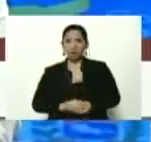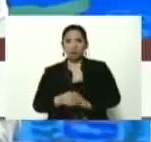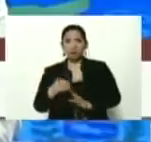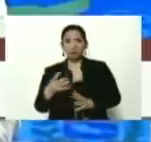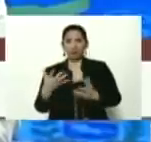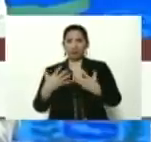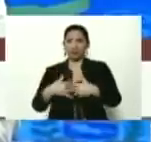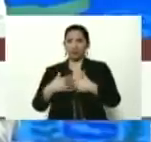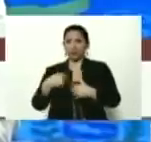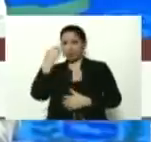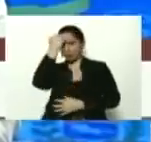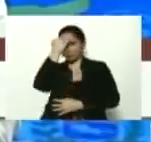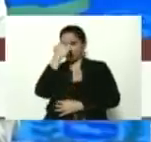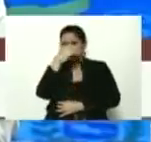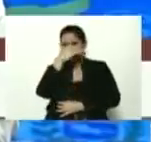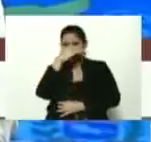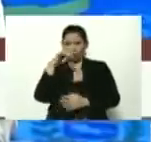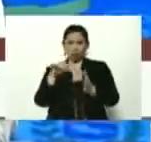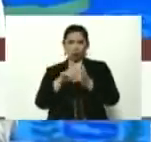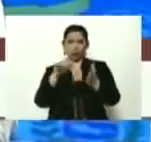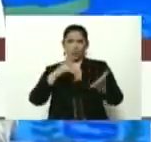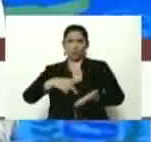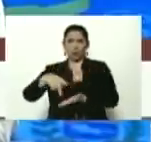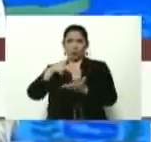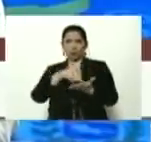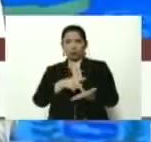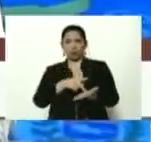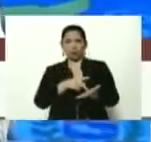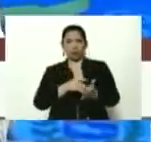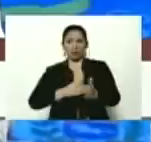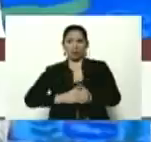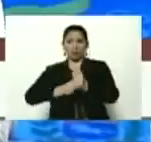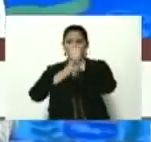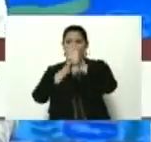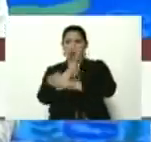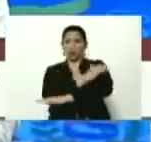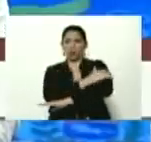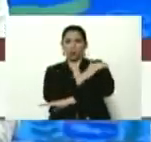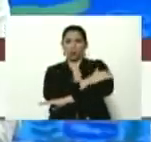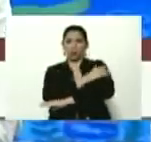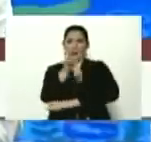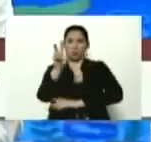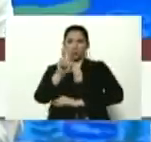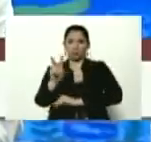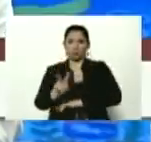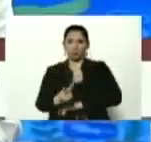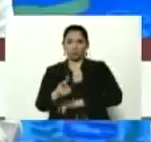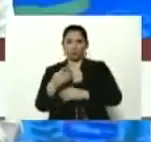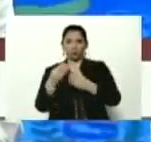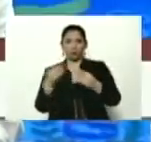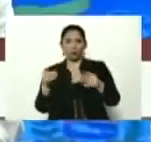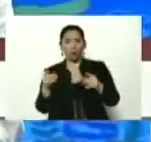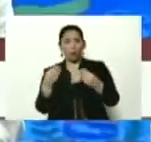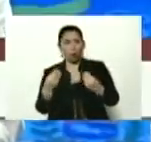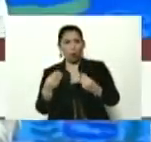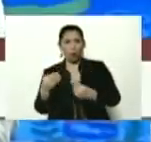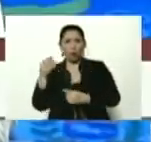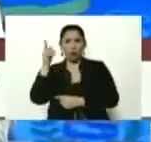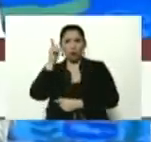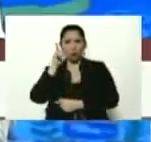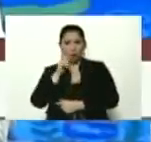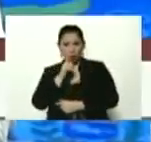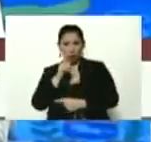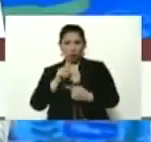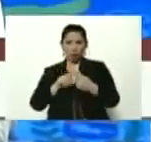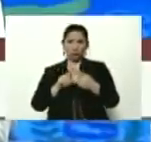corporación criminal donde participan líderes de la oposición venezolana como Leopoldo López, como